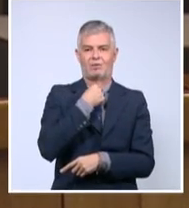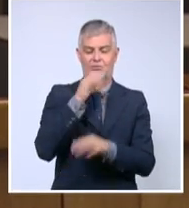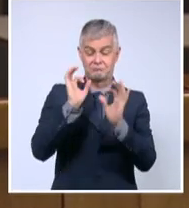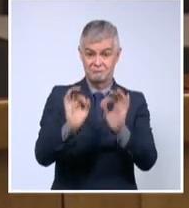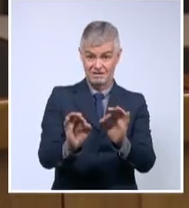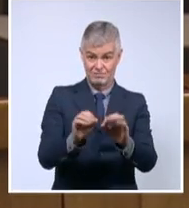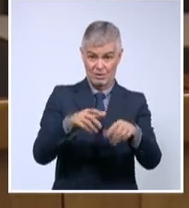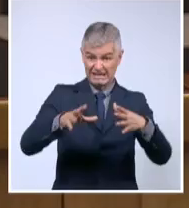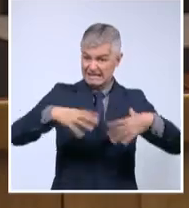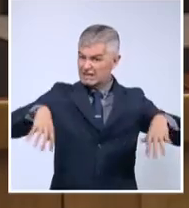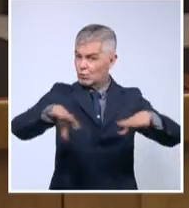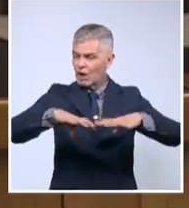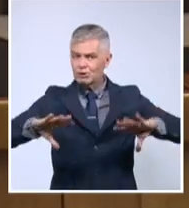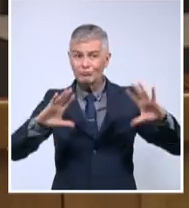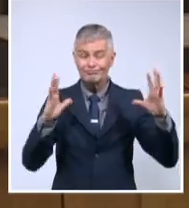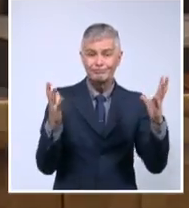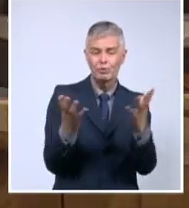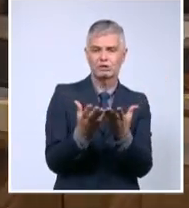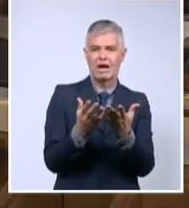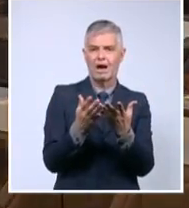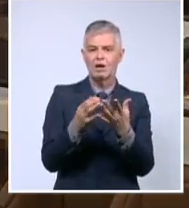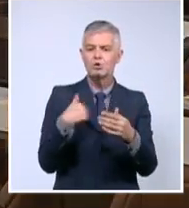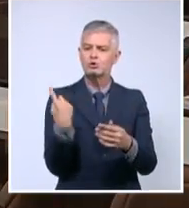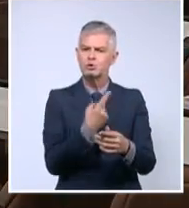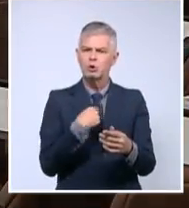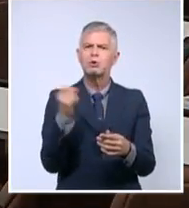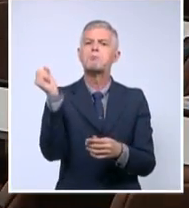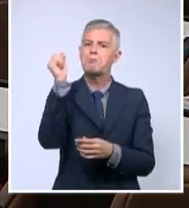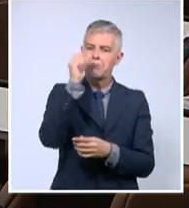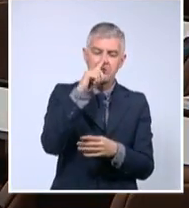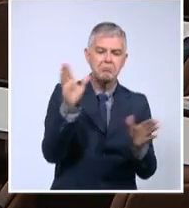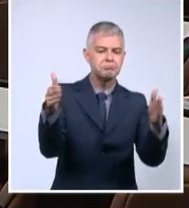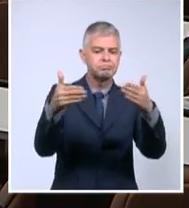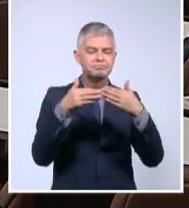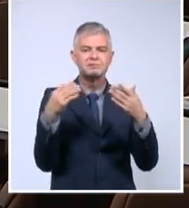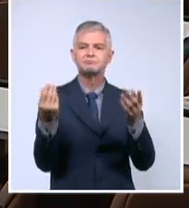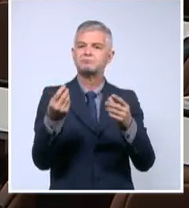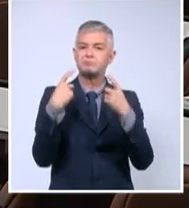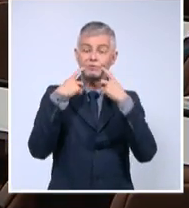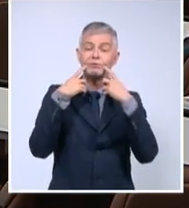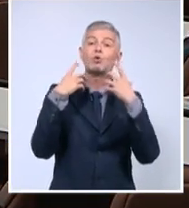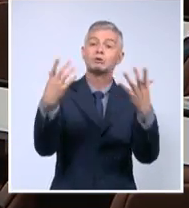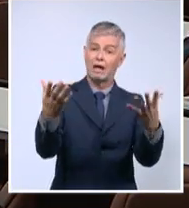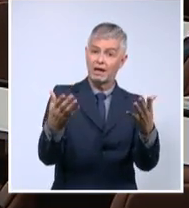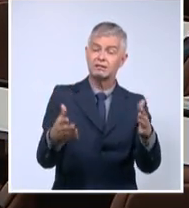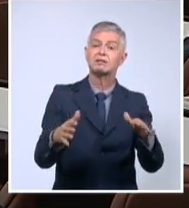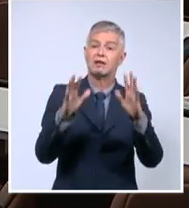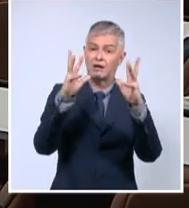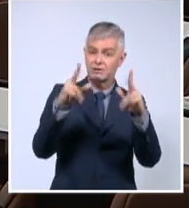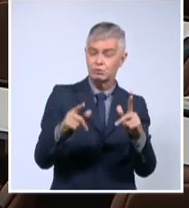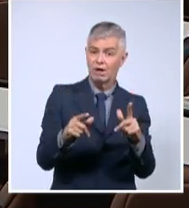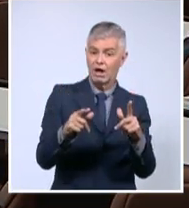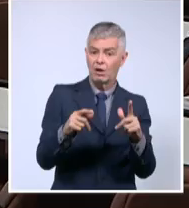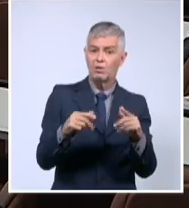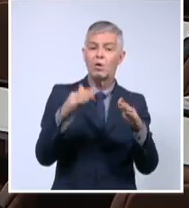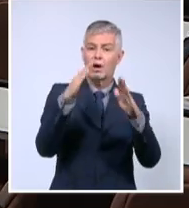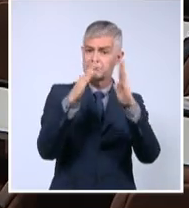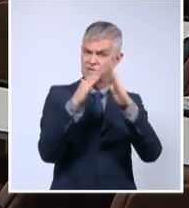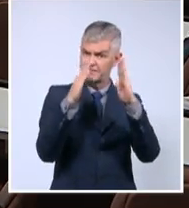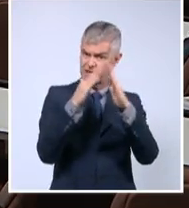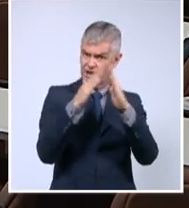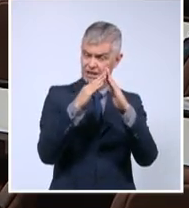del peor escenario, se han concluido importantes inversiones en los principales programas de desarrollo, incluyendo el de la vivienda,